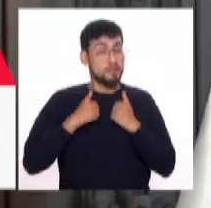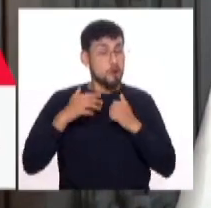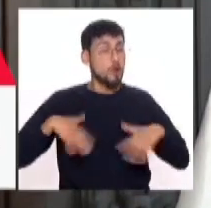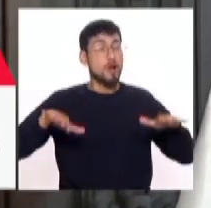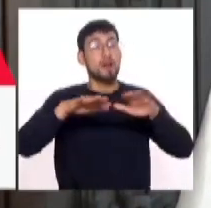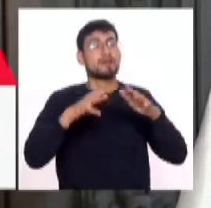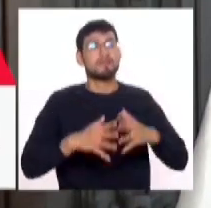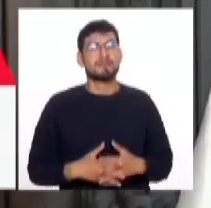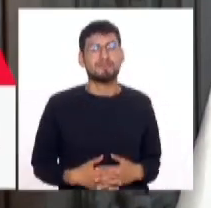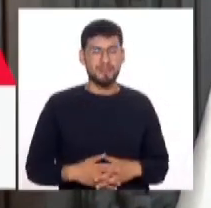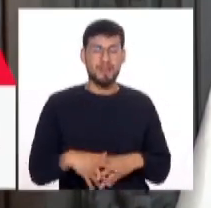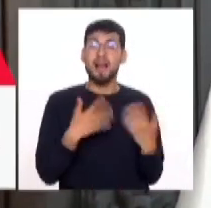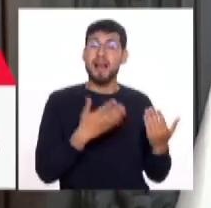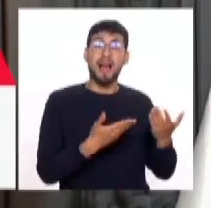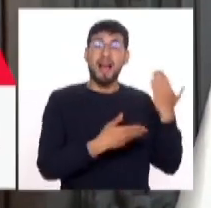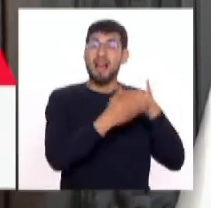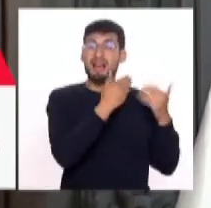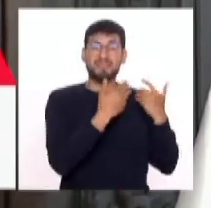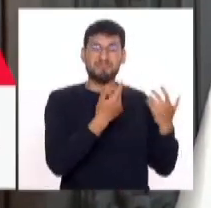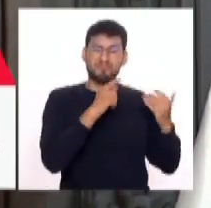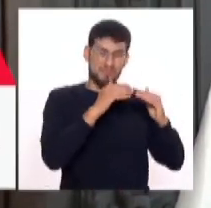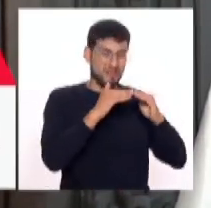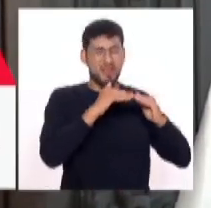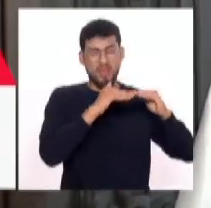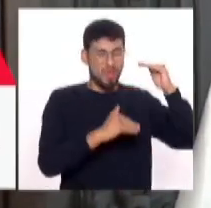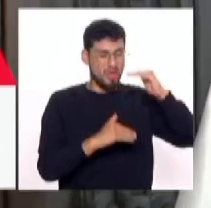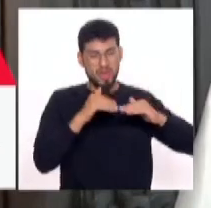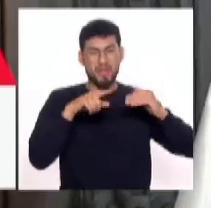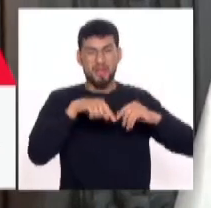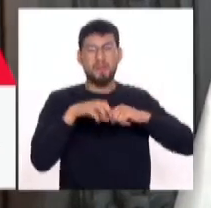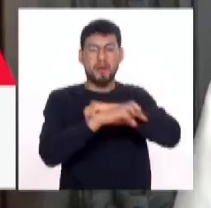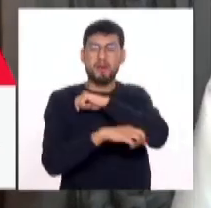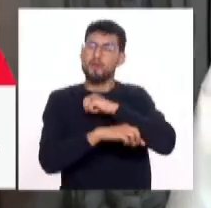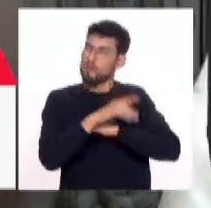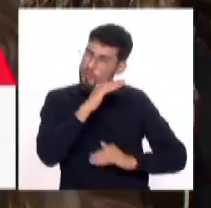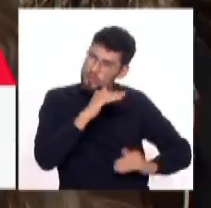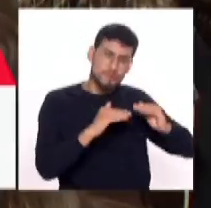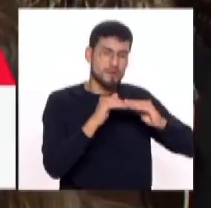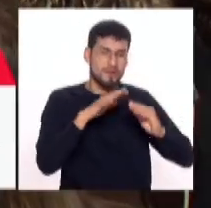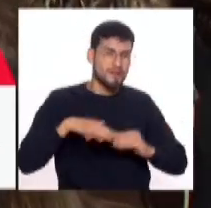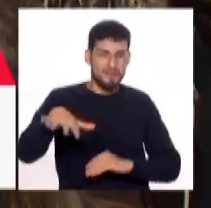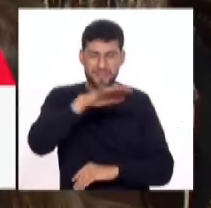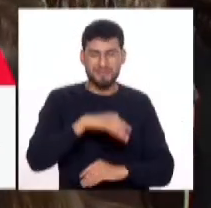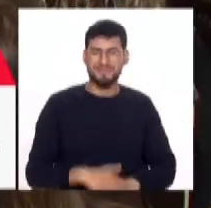y cerrar de una vez por todas la enorme brecha de infraestructura que tiene el país. Muchas gracias.